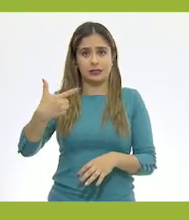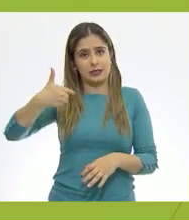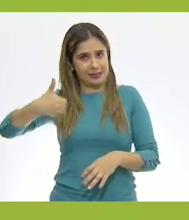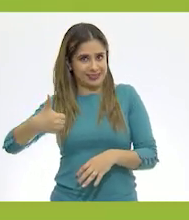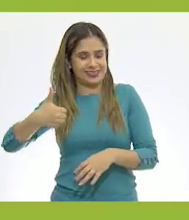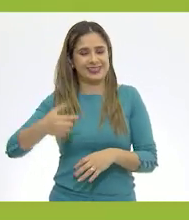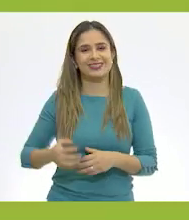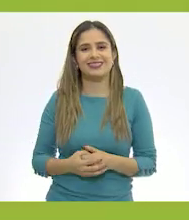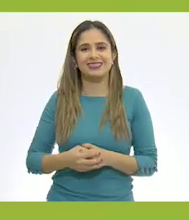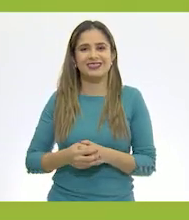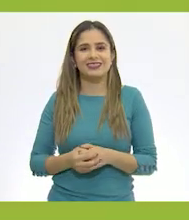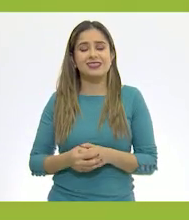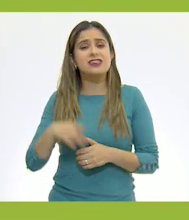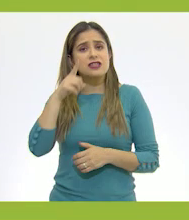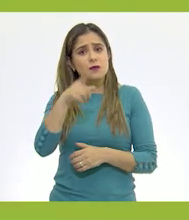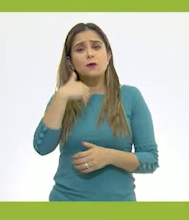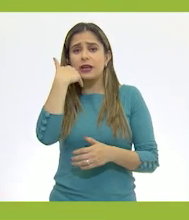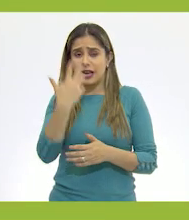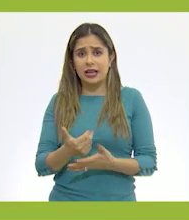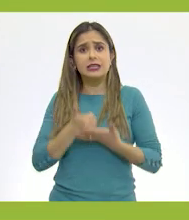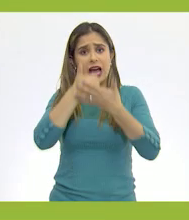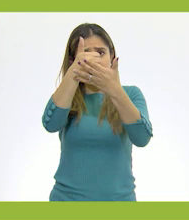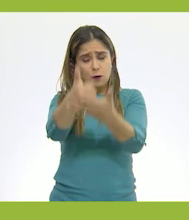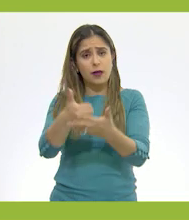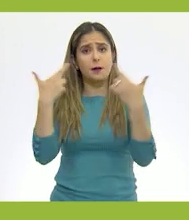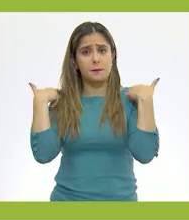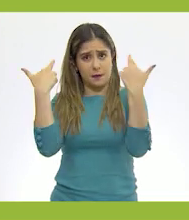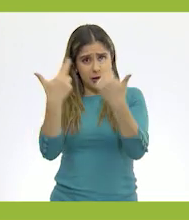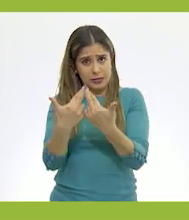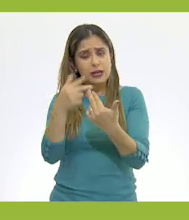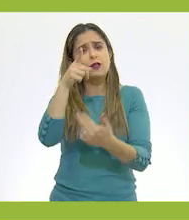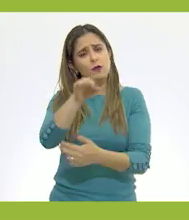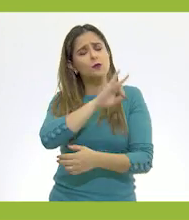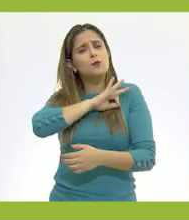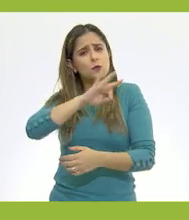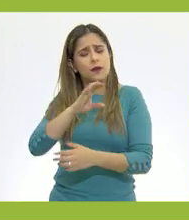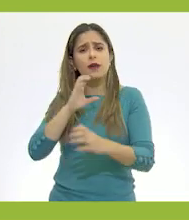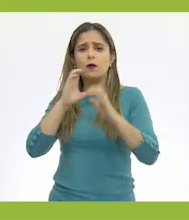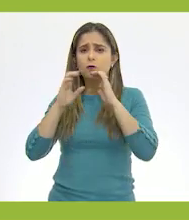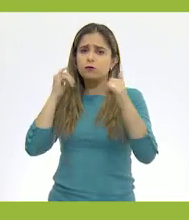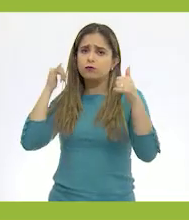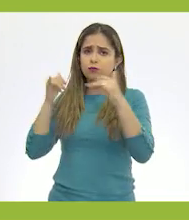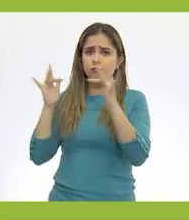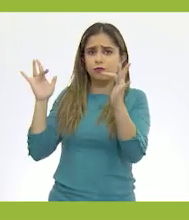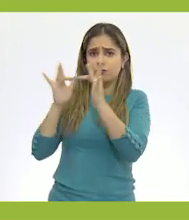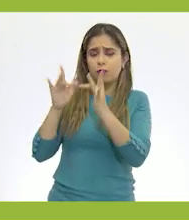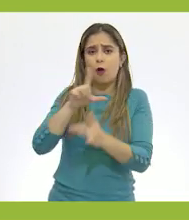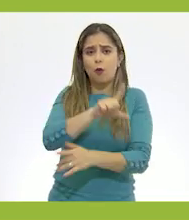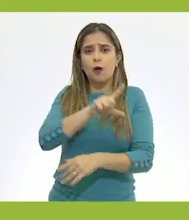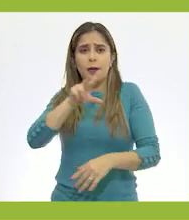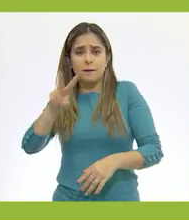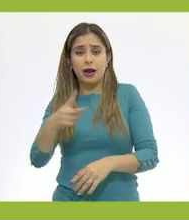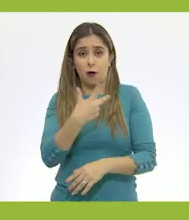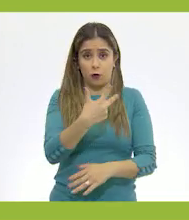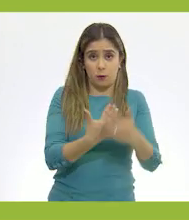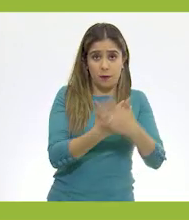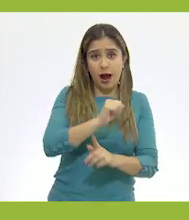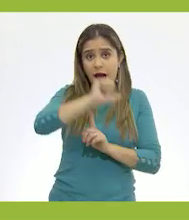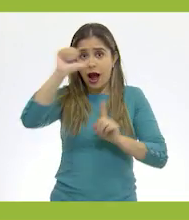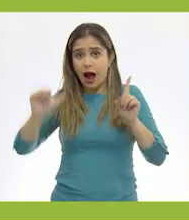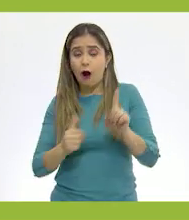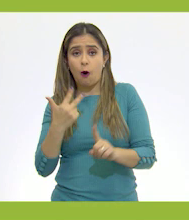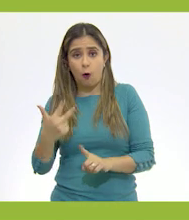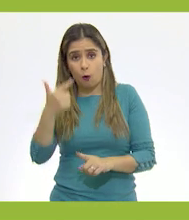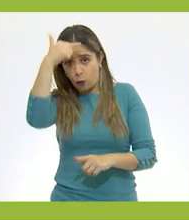800-734-7376. Para solicitar apoyo pedagógico, comunícate con maestras y maestros de lunes a viernes de 8 a